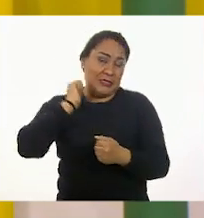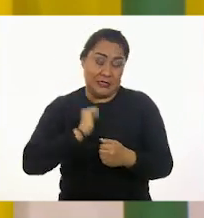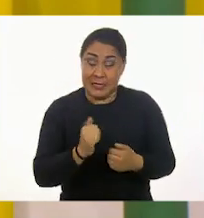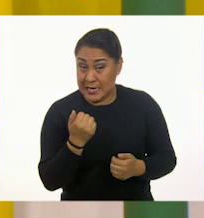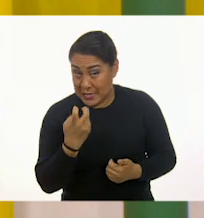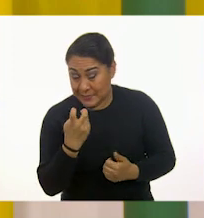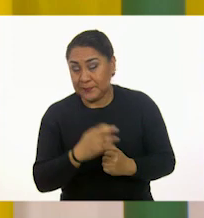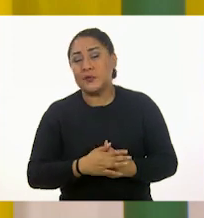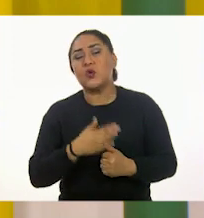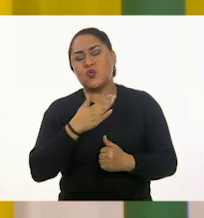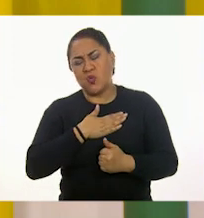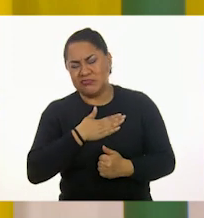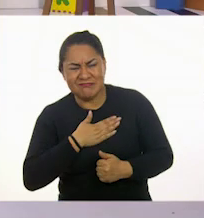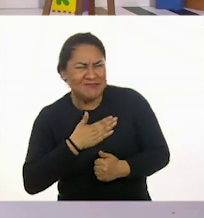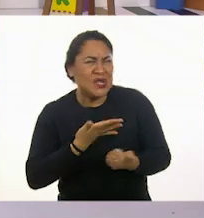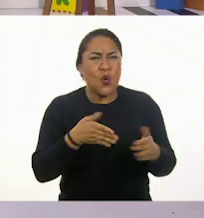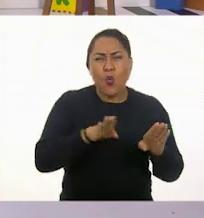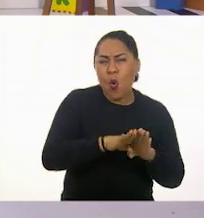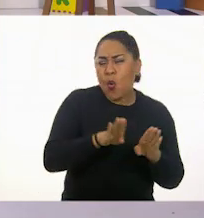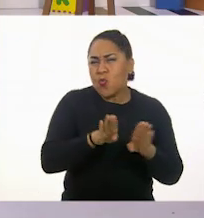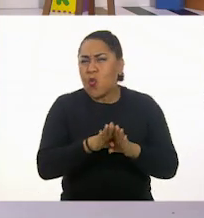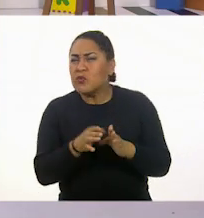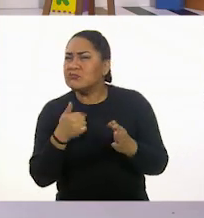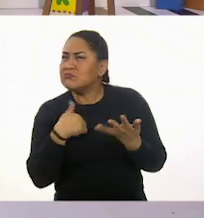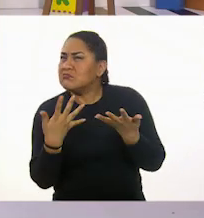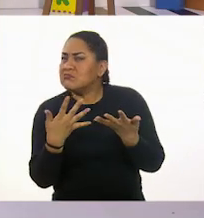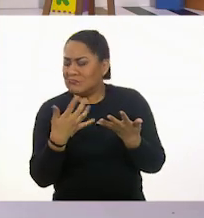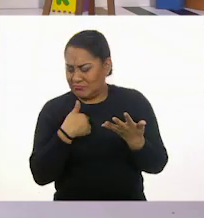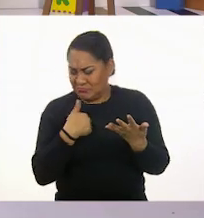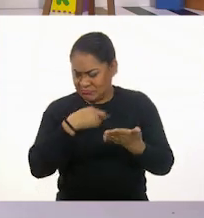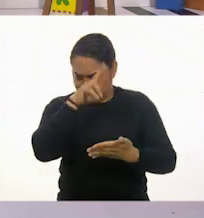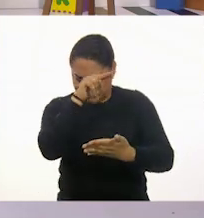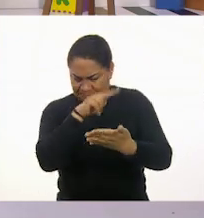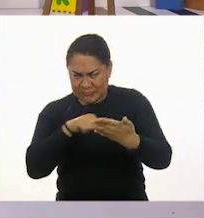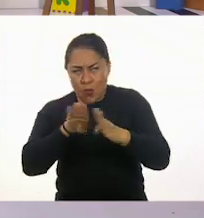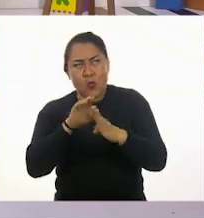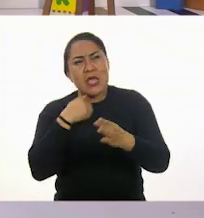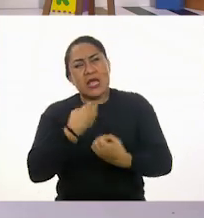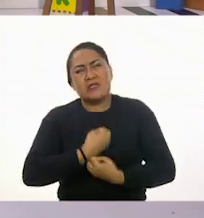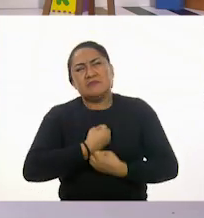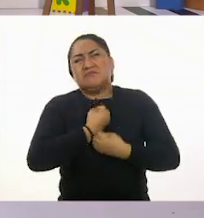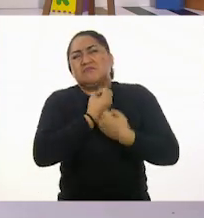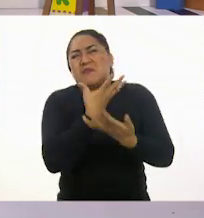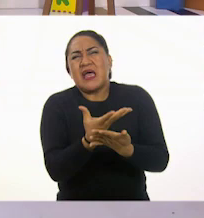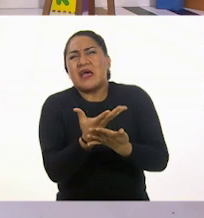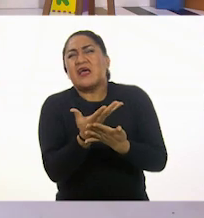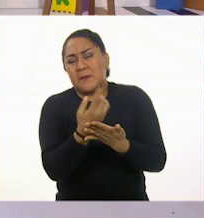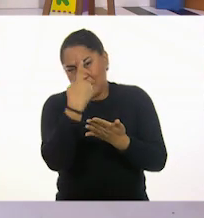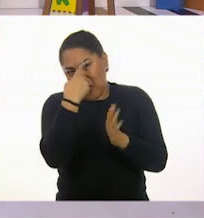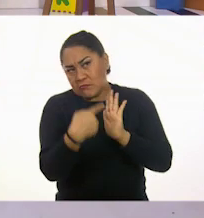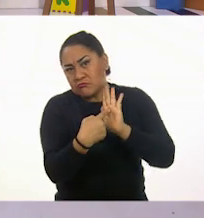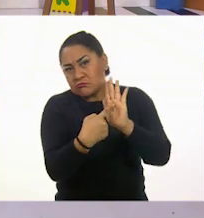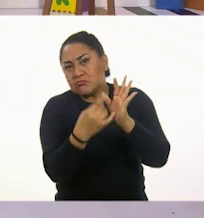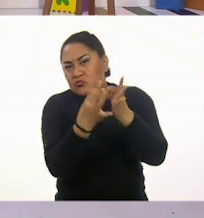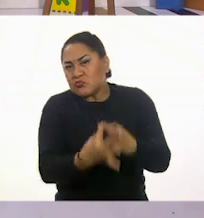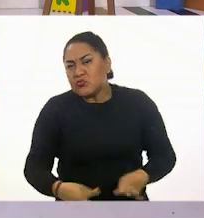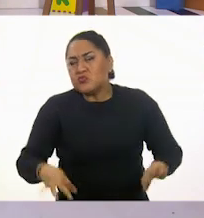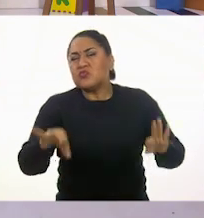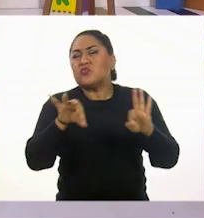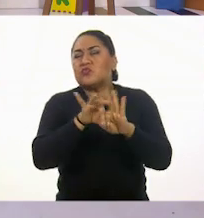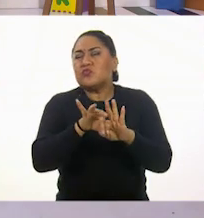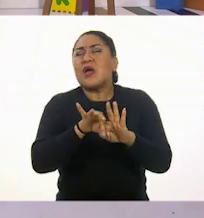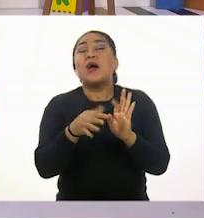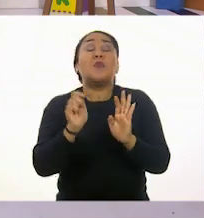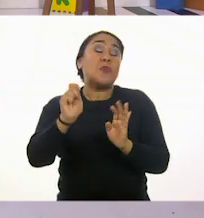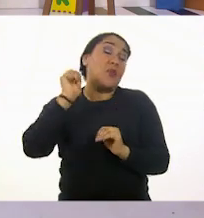entonces yo buscaba expresar y representar en mis obras lo que son los sucesos importantes de mi época y